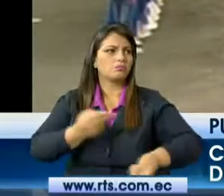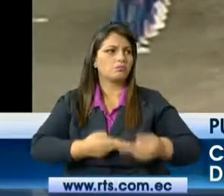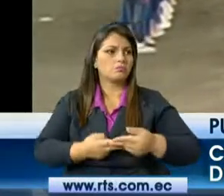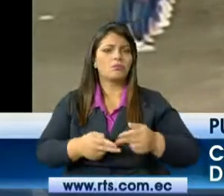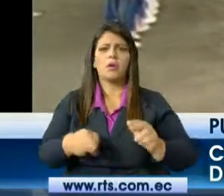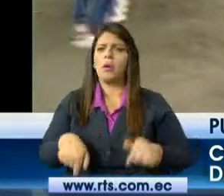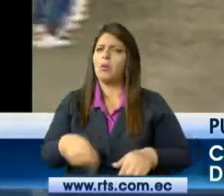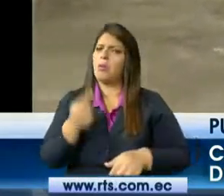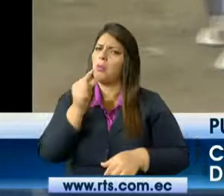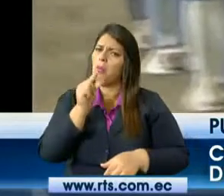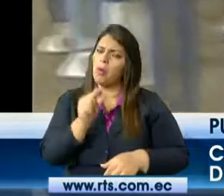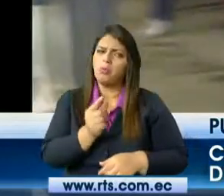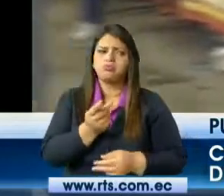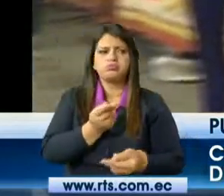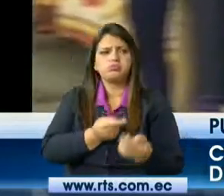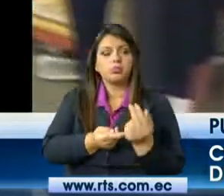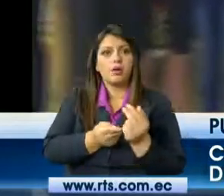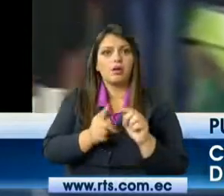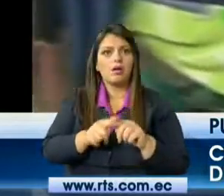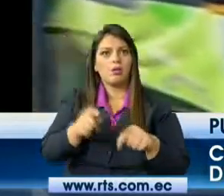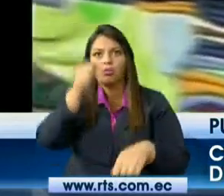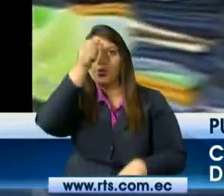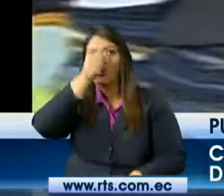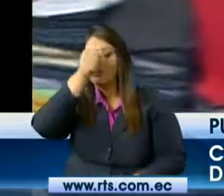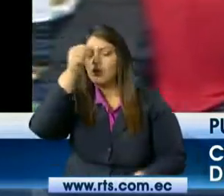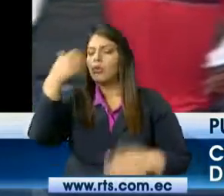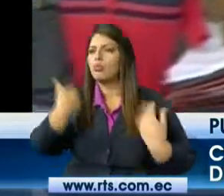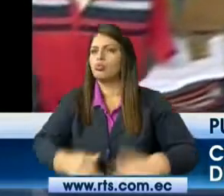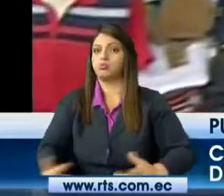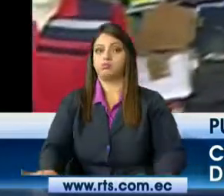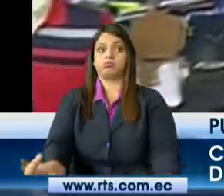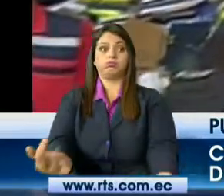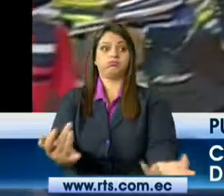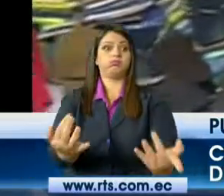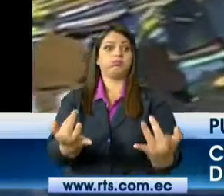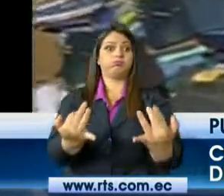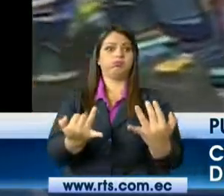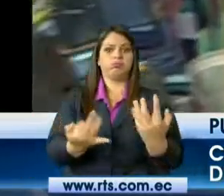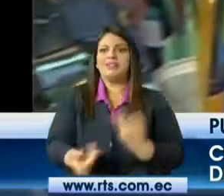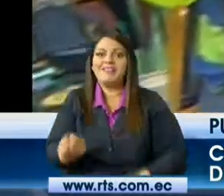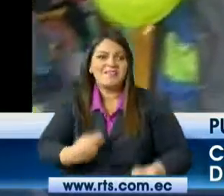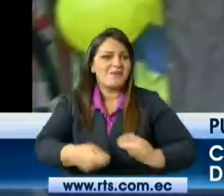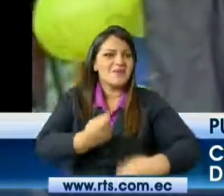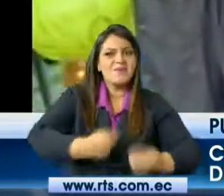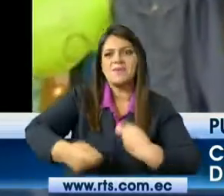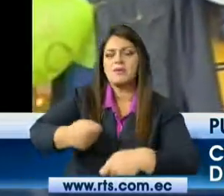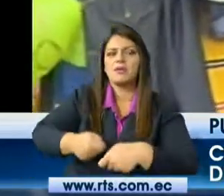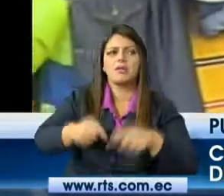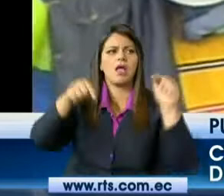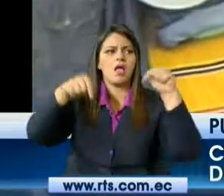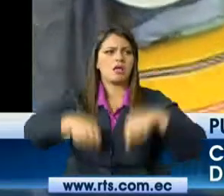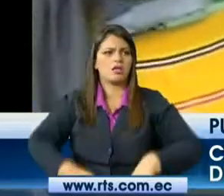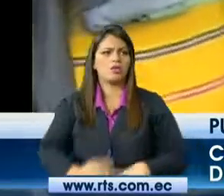punta hasta la punta del otro lado. Son, como ya lo dijo, más de 12 asociaciones de comerciantes.